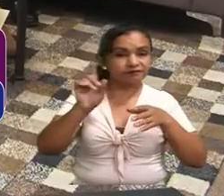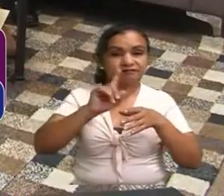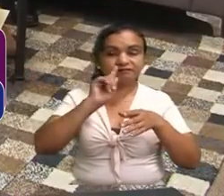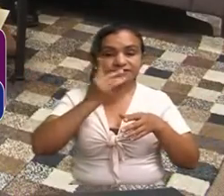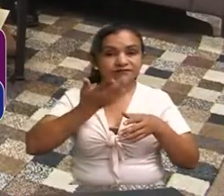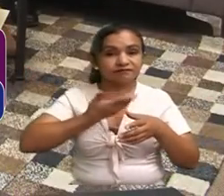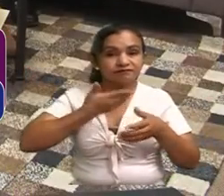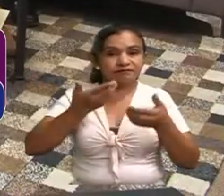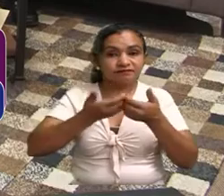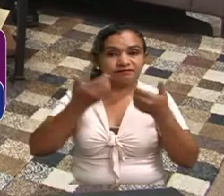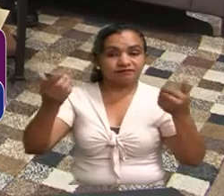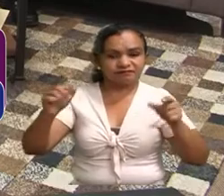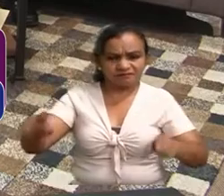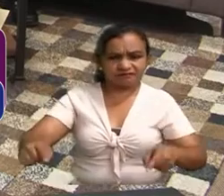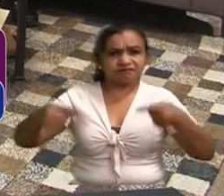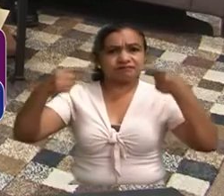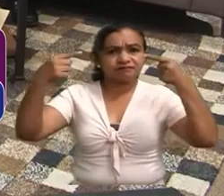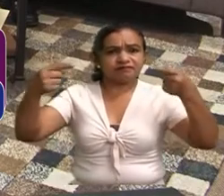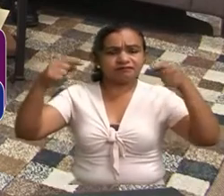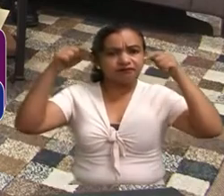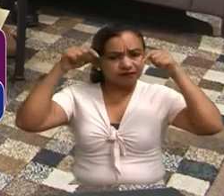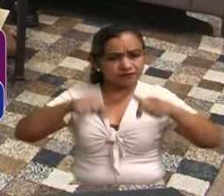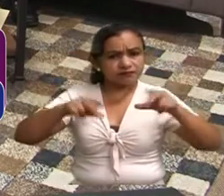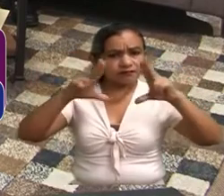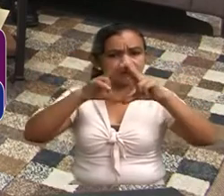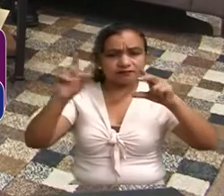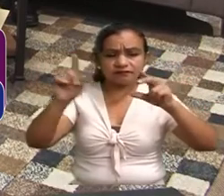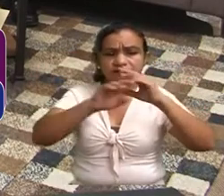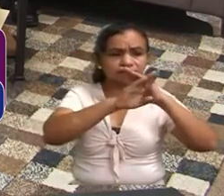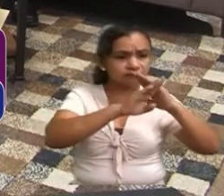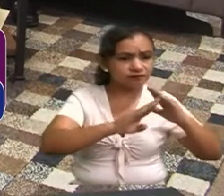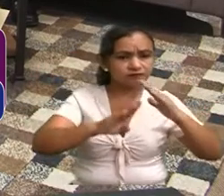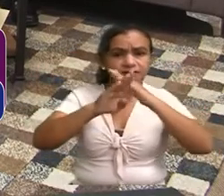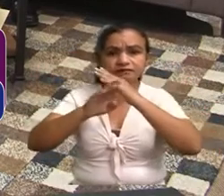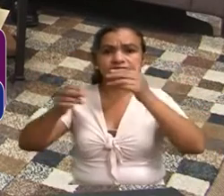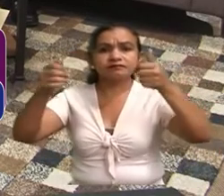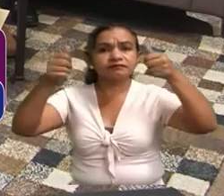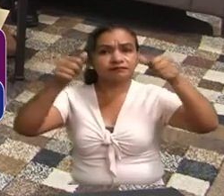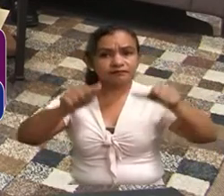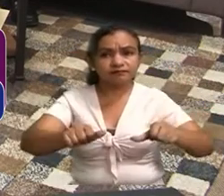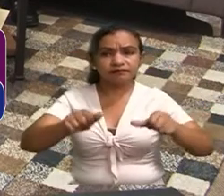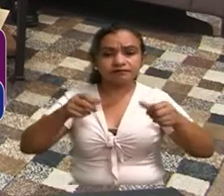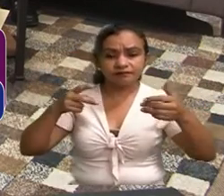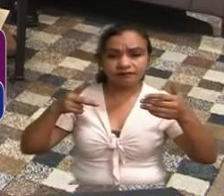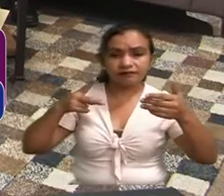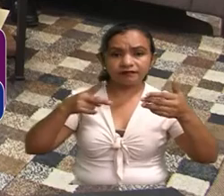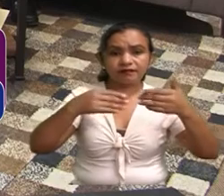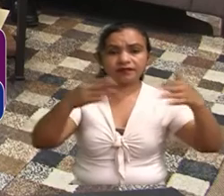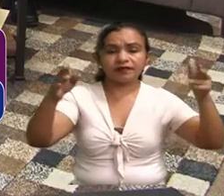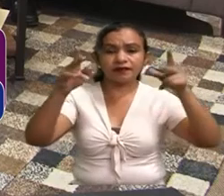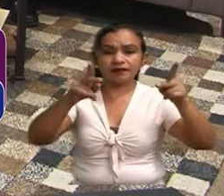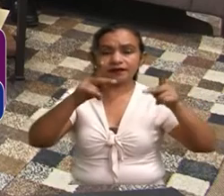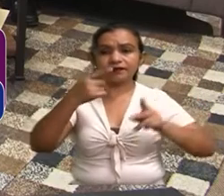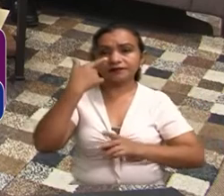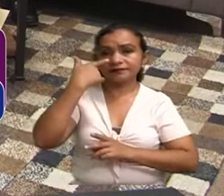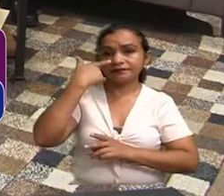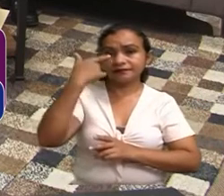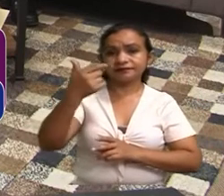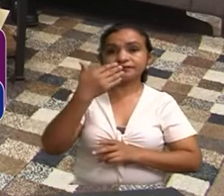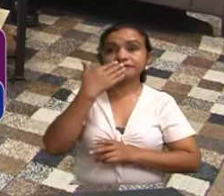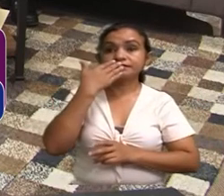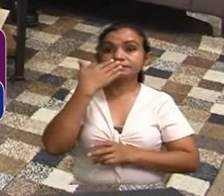hay incluso hasta pugna, aquí hay una armonía, y eso lo podés ver cuando nosotros hacemos las inauguraciones, la misma gente reconoce esas